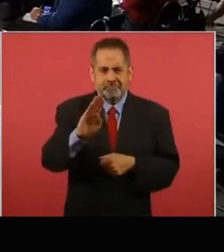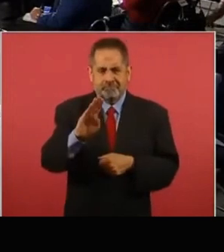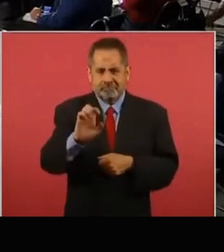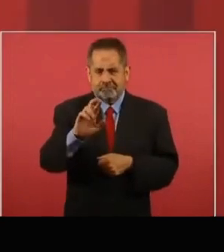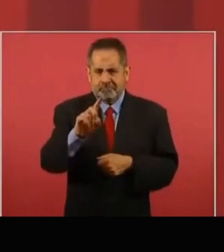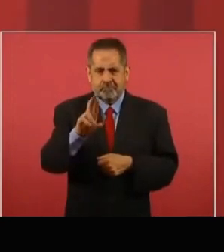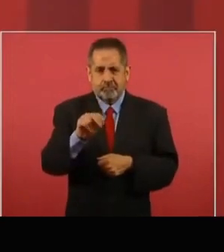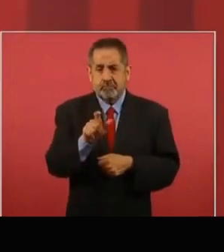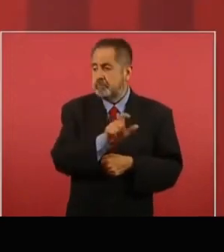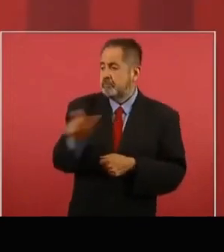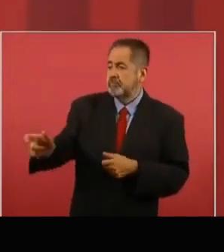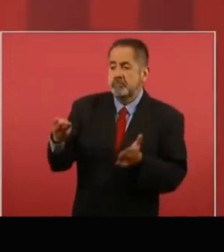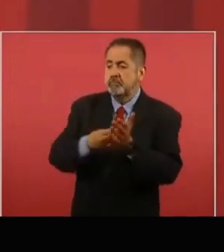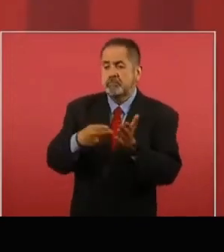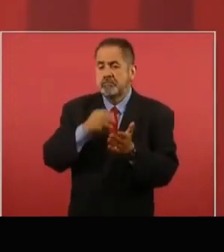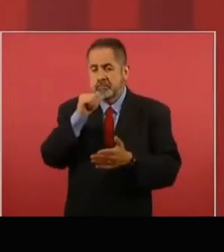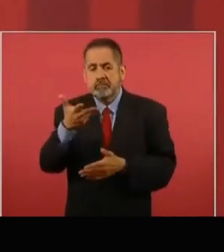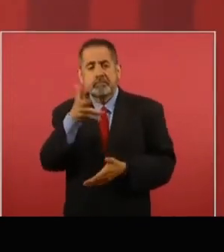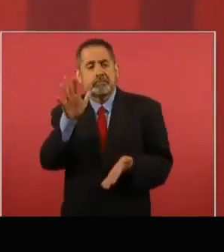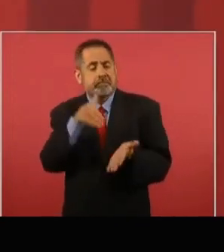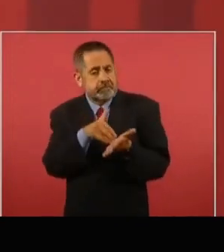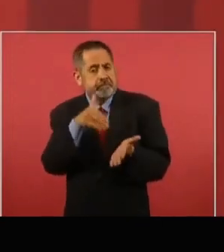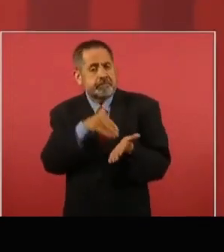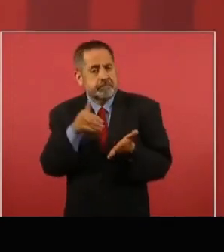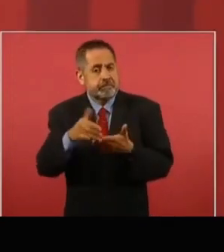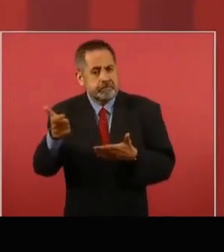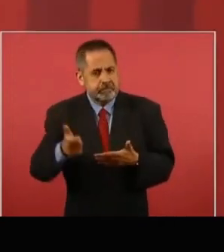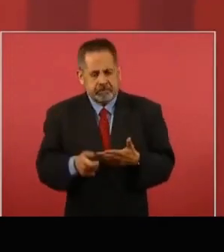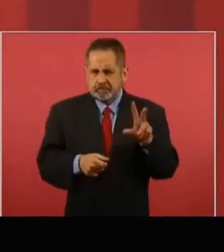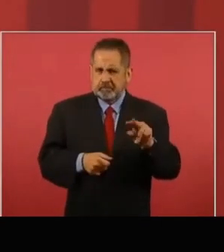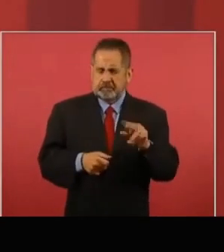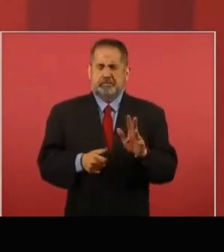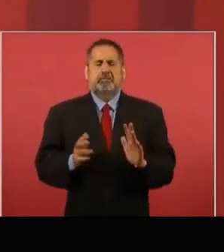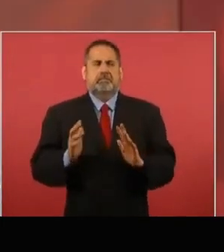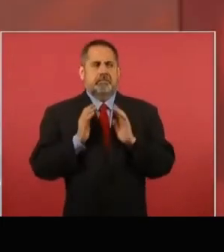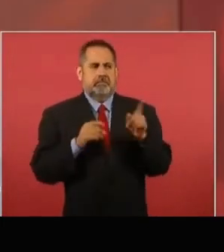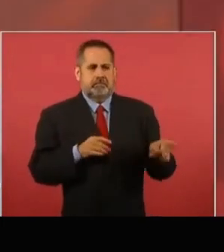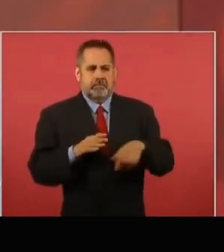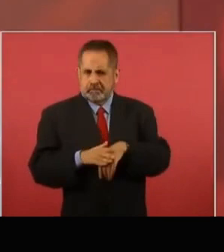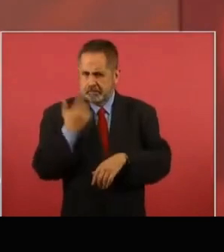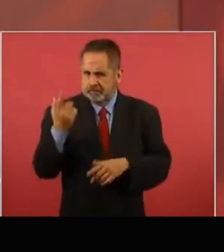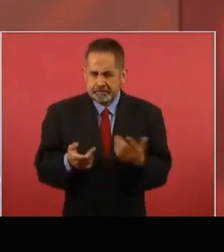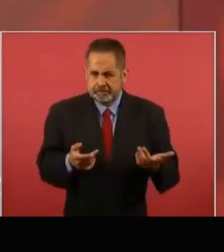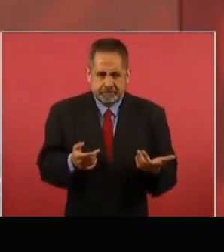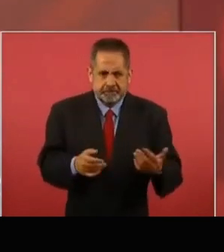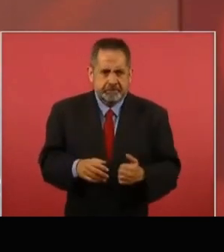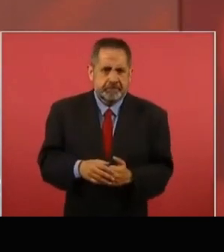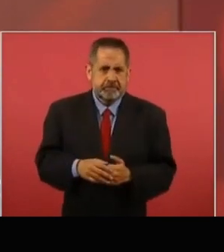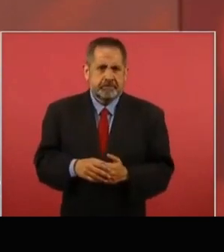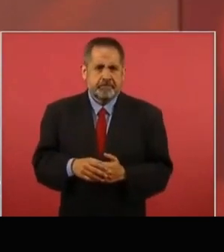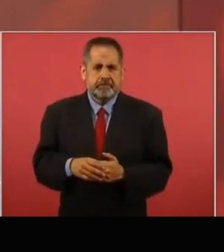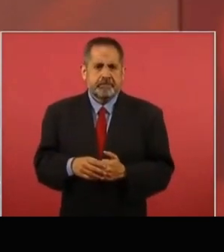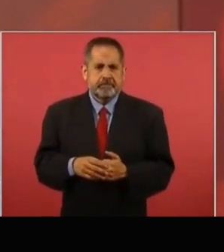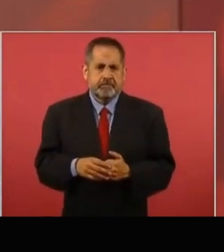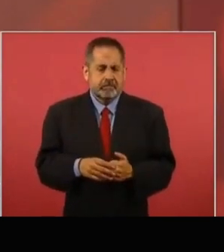no pague una multa de 10 mil millones de pesos porque este